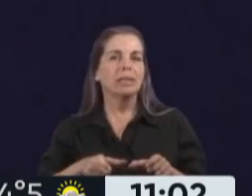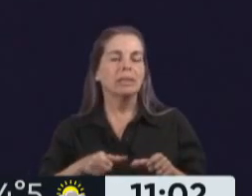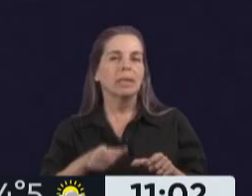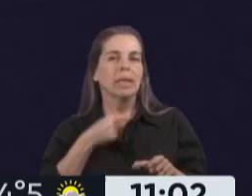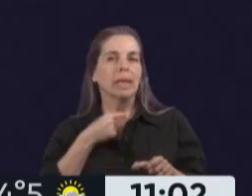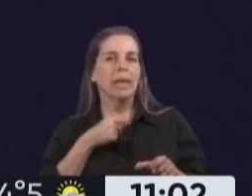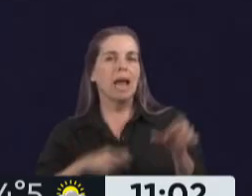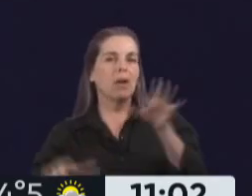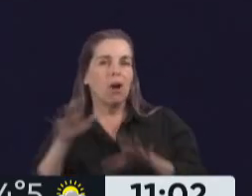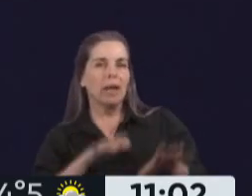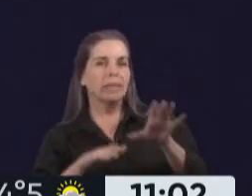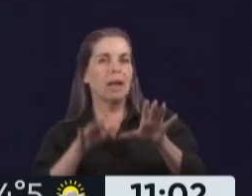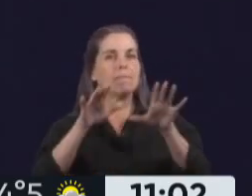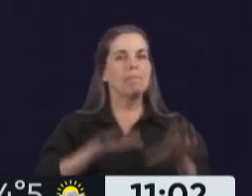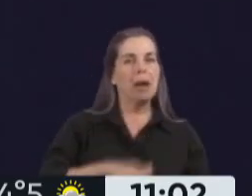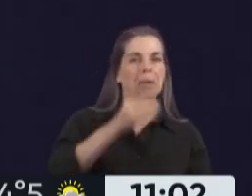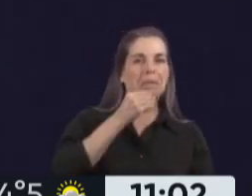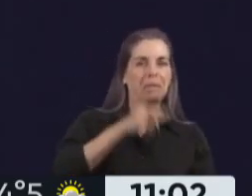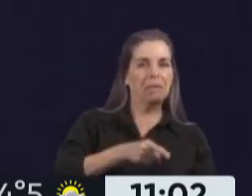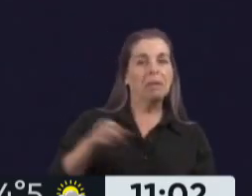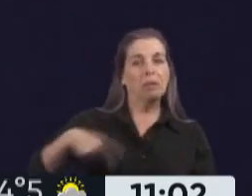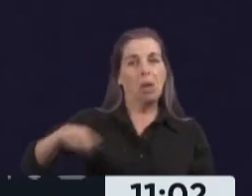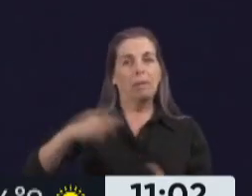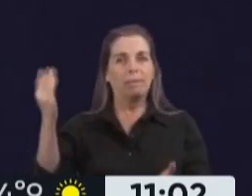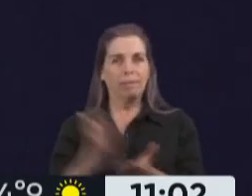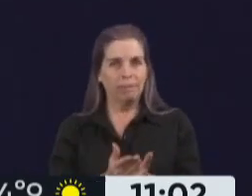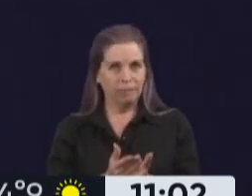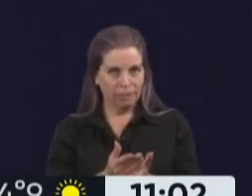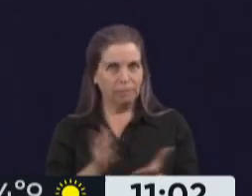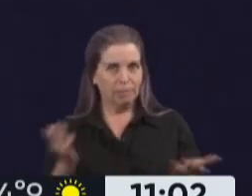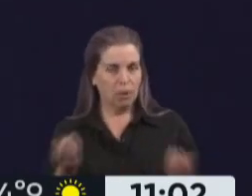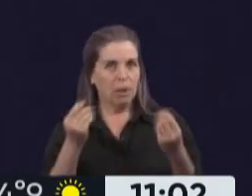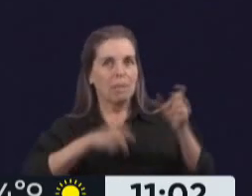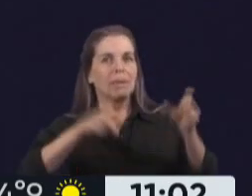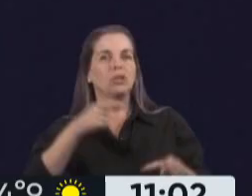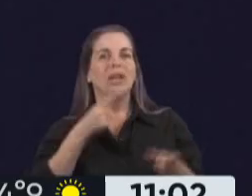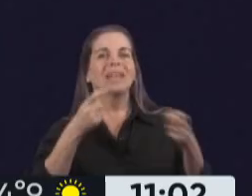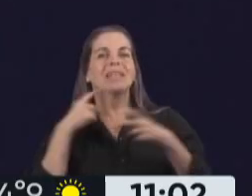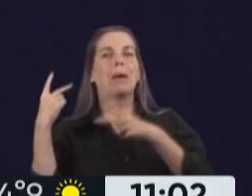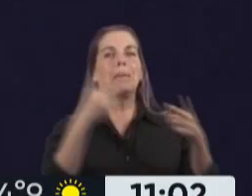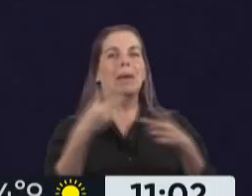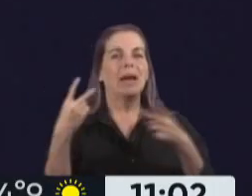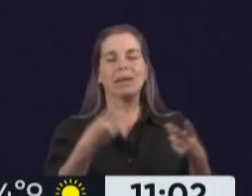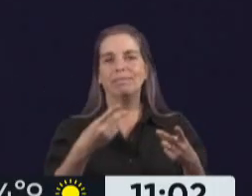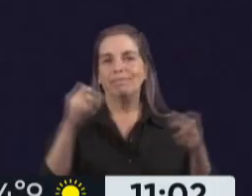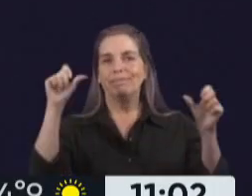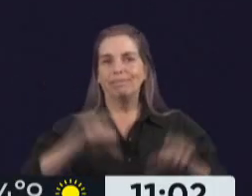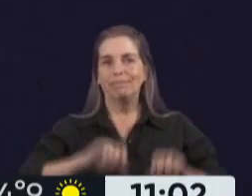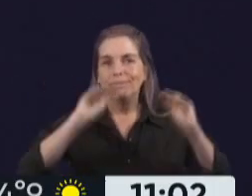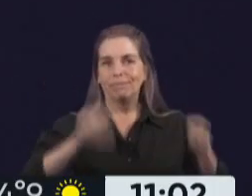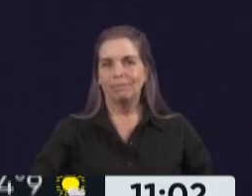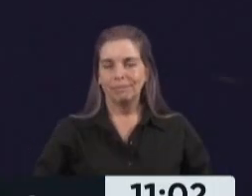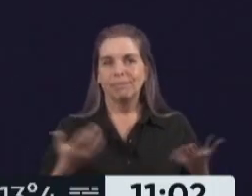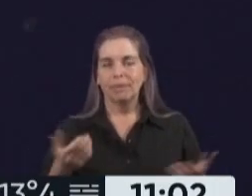hacían paros sorpresivos, complicándole la vida a todos los que pretendían viajar. Como dijimos, ¿no? Mientras